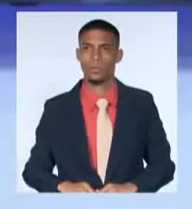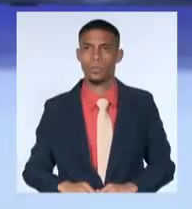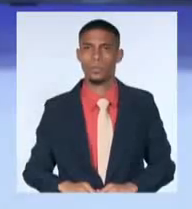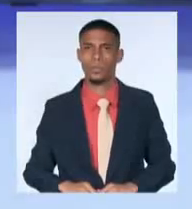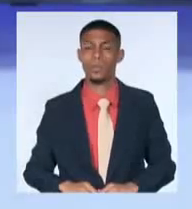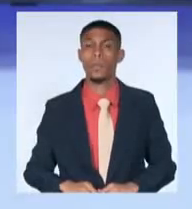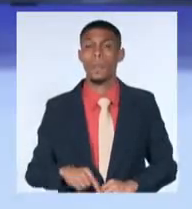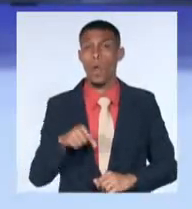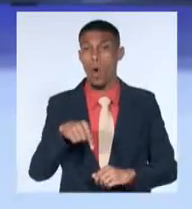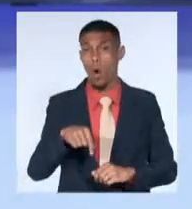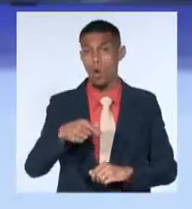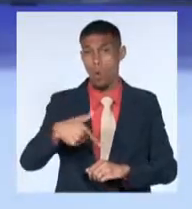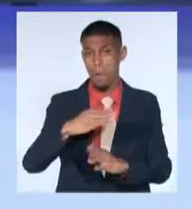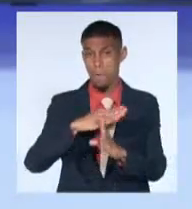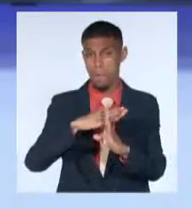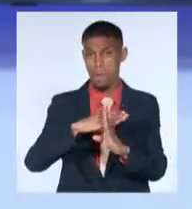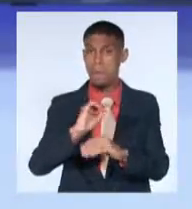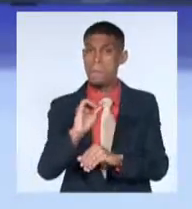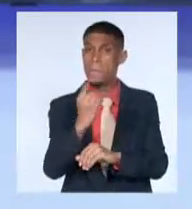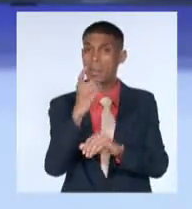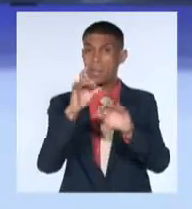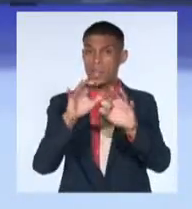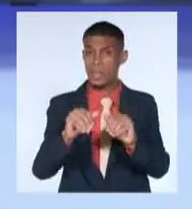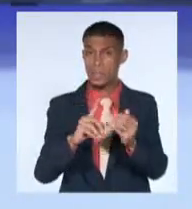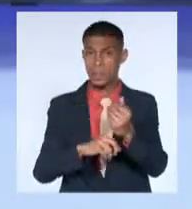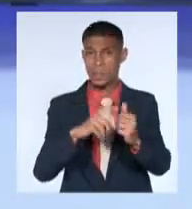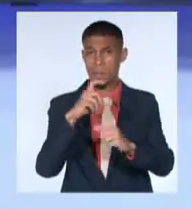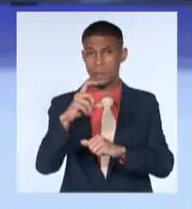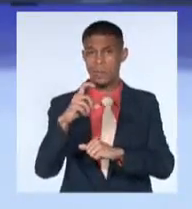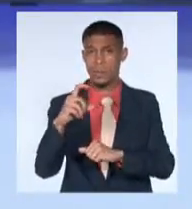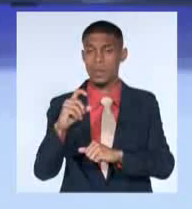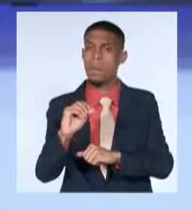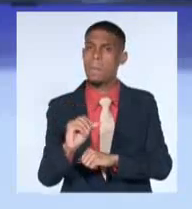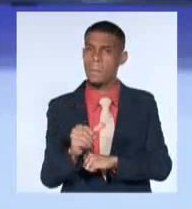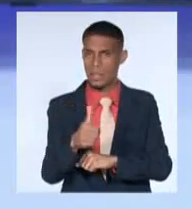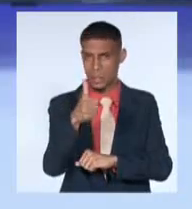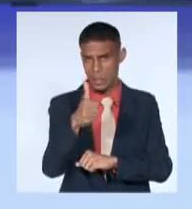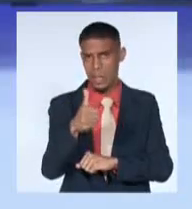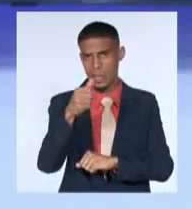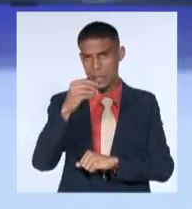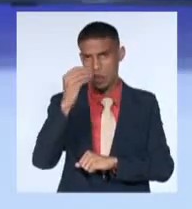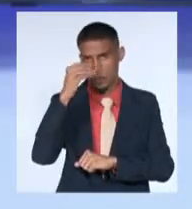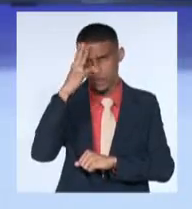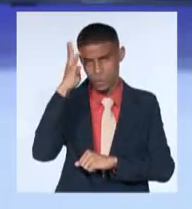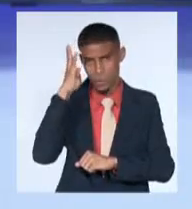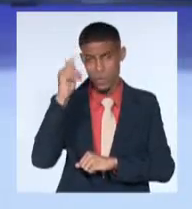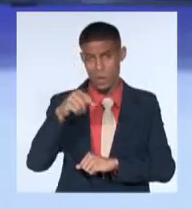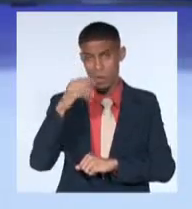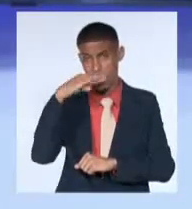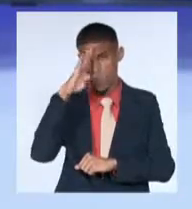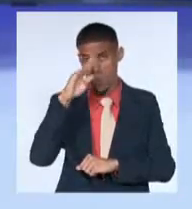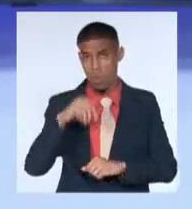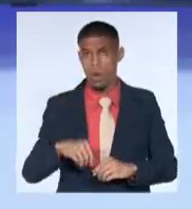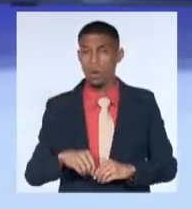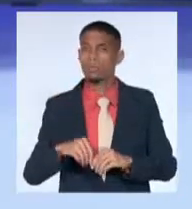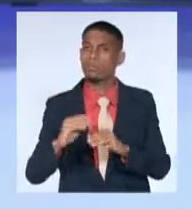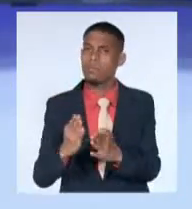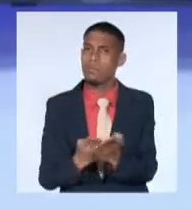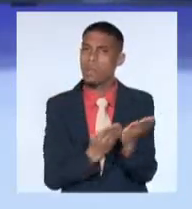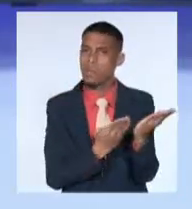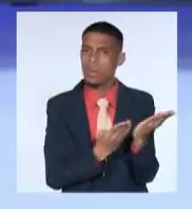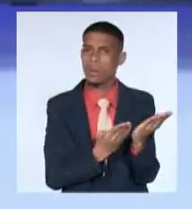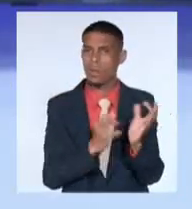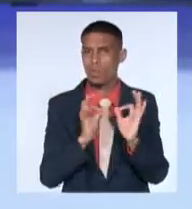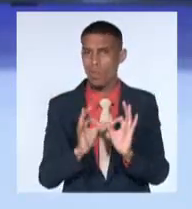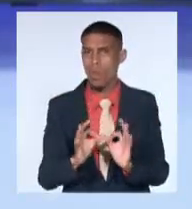Mediodía de este jueves, el primer secretario del Comité Central del Partido y presidente de la República, Miguel Díaz-Canel Bermúdez, recibió en ceremonia